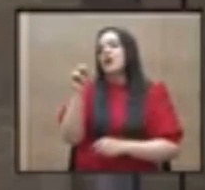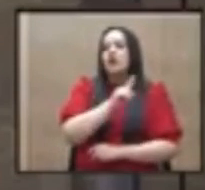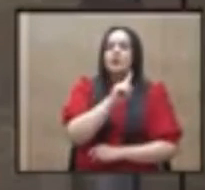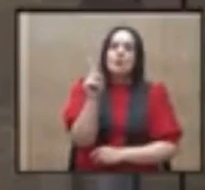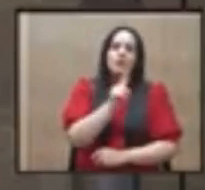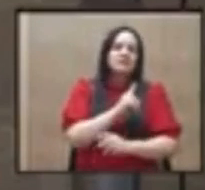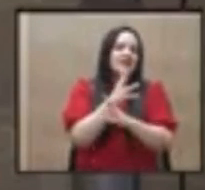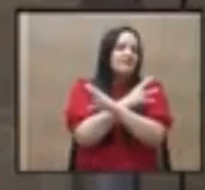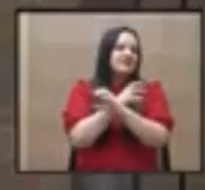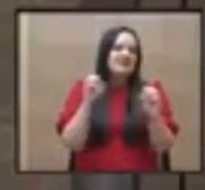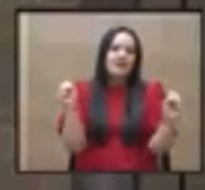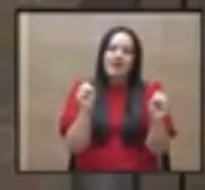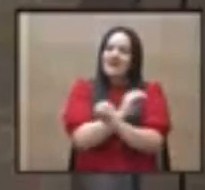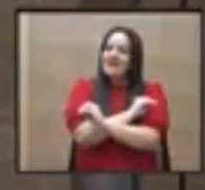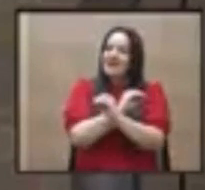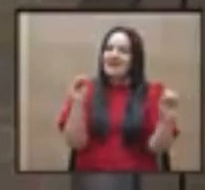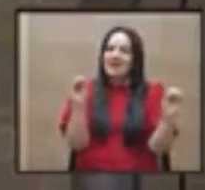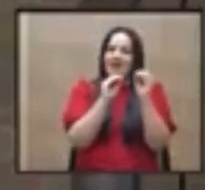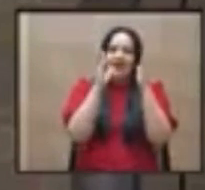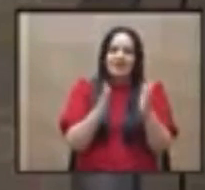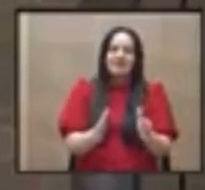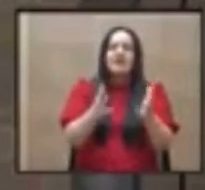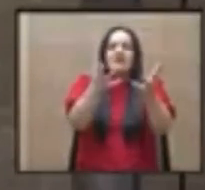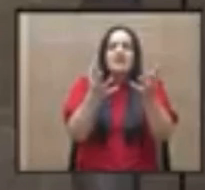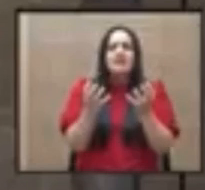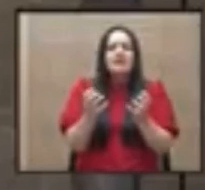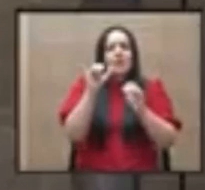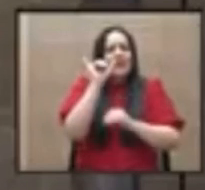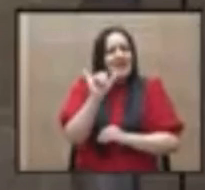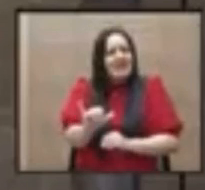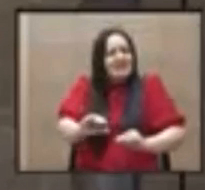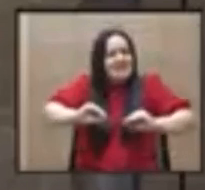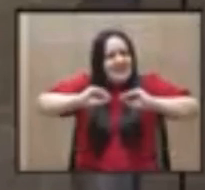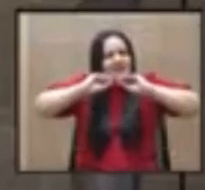salvar nadie. Por eso quiero que quede claro que